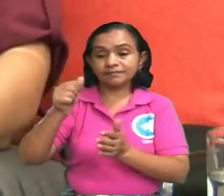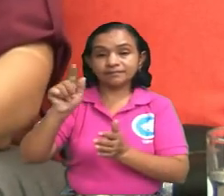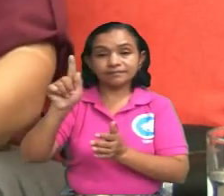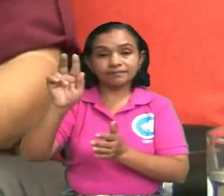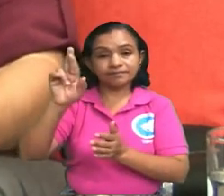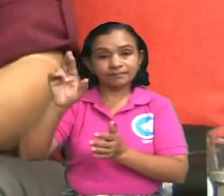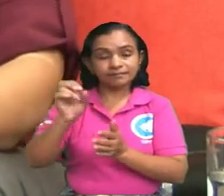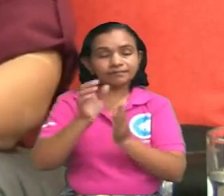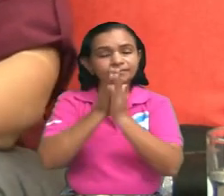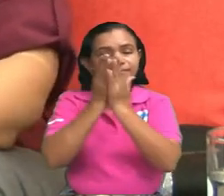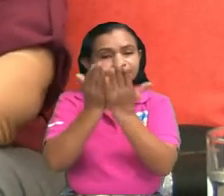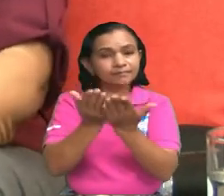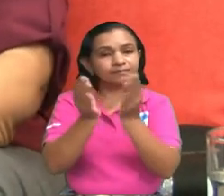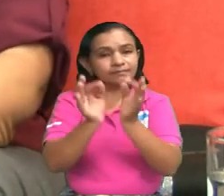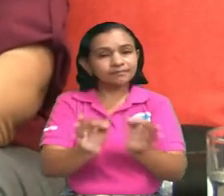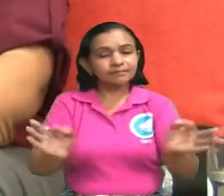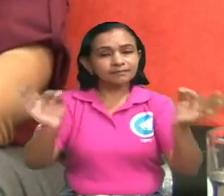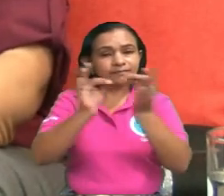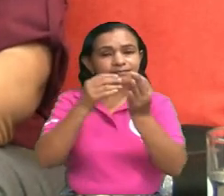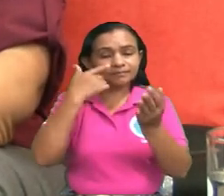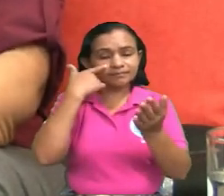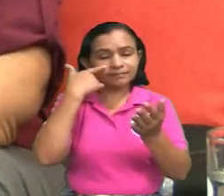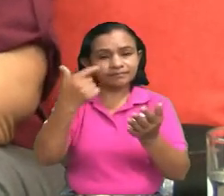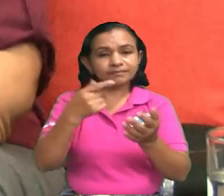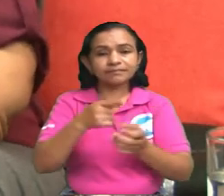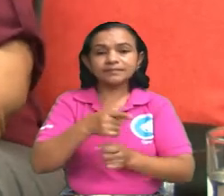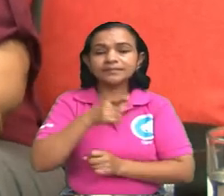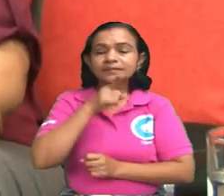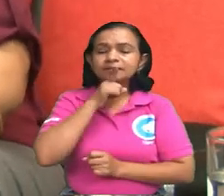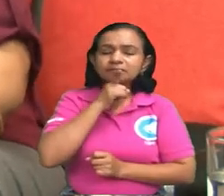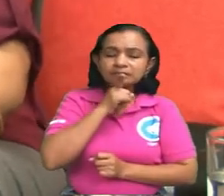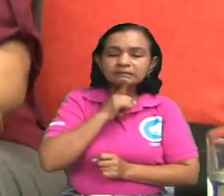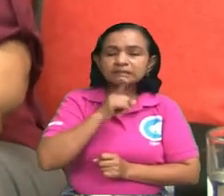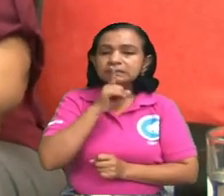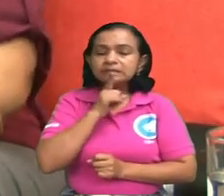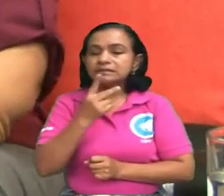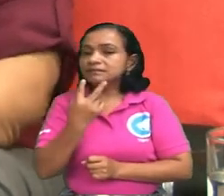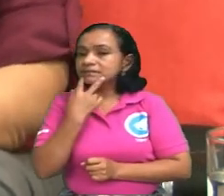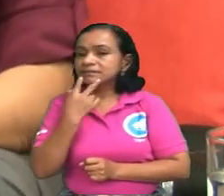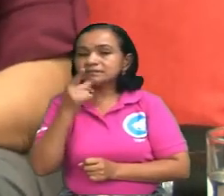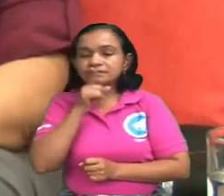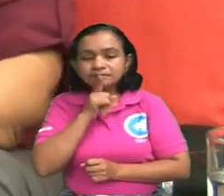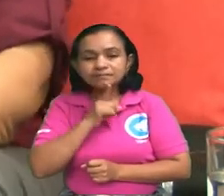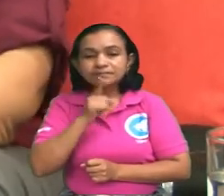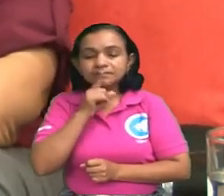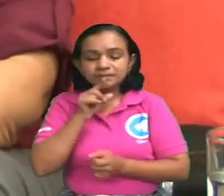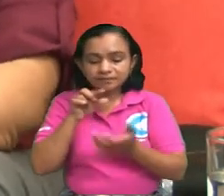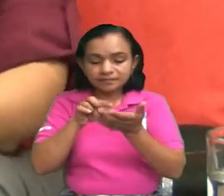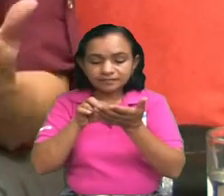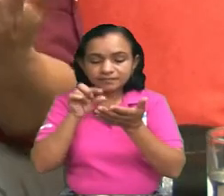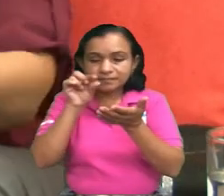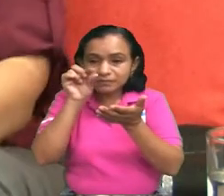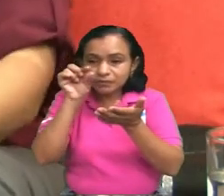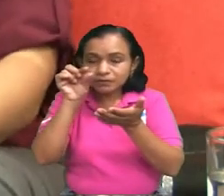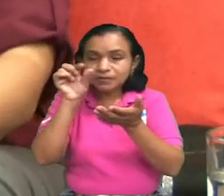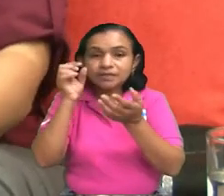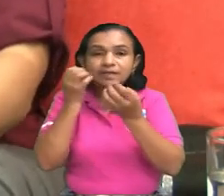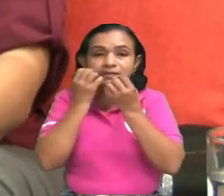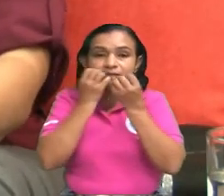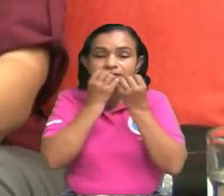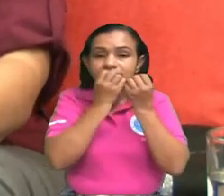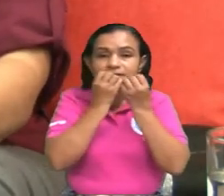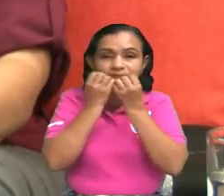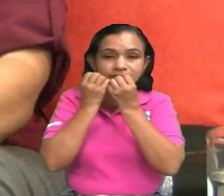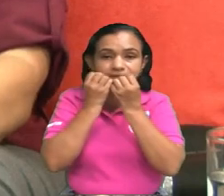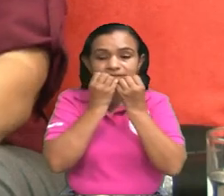muy, muy importante que es conocerlo, es La paciente impaciencia. Okay. El grano de maíz, que es una entrevista que él realiza al